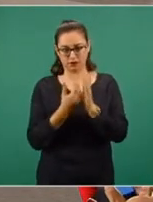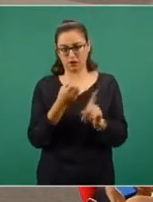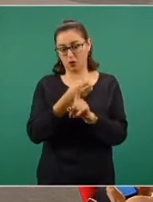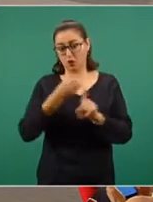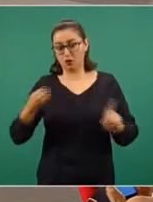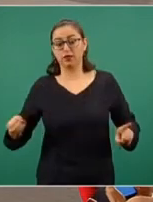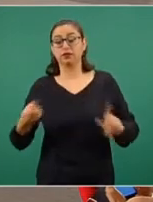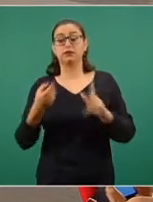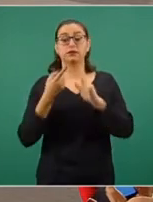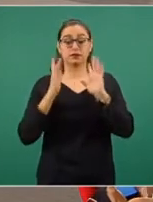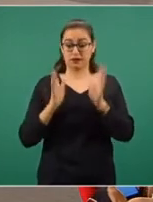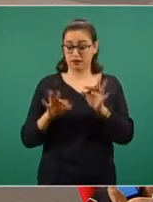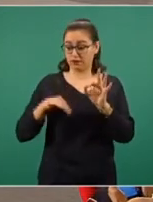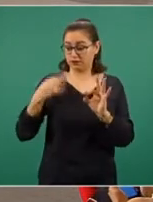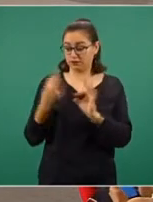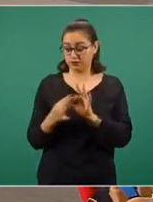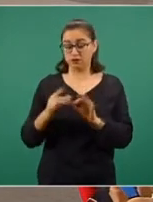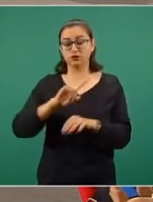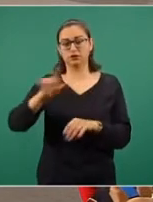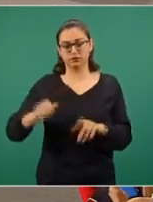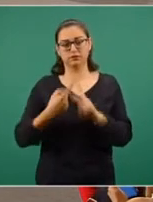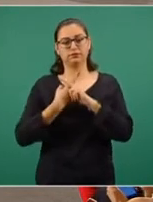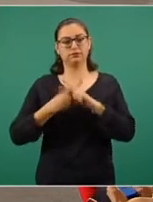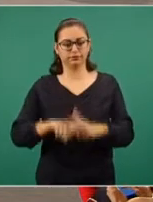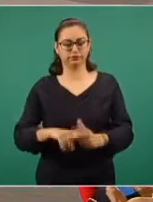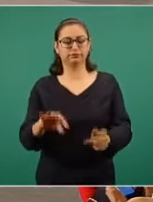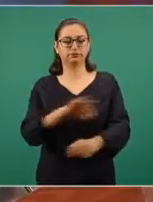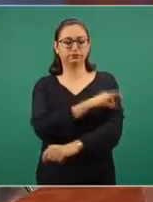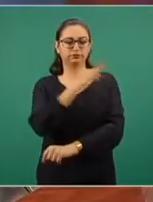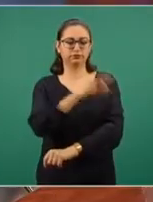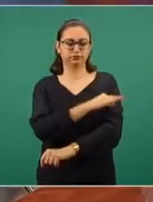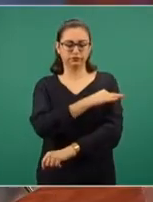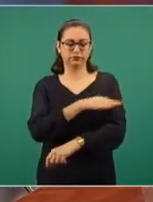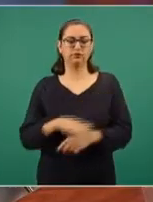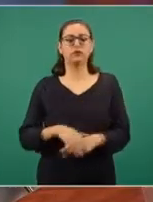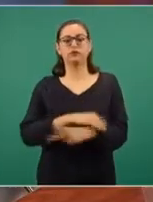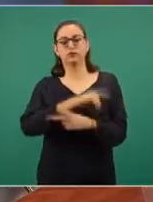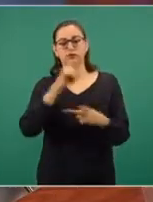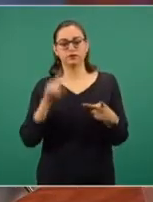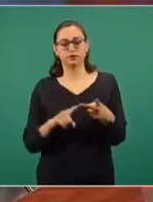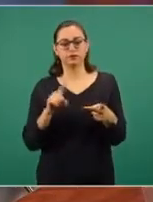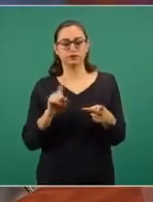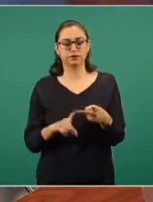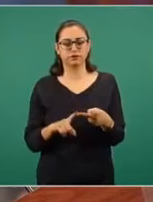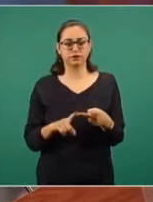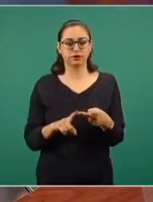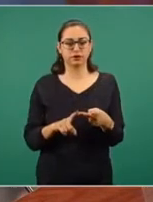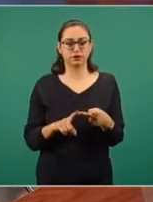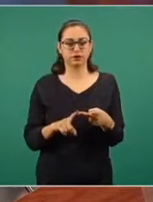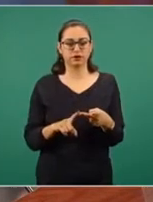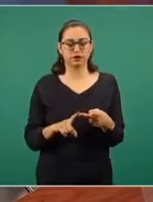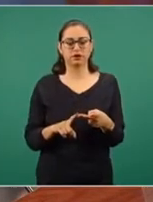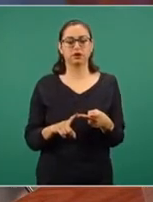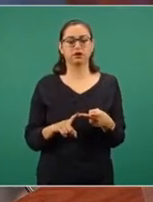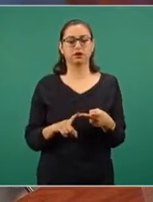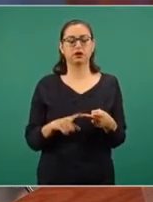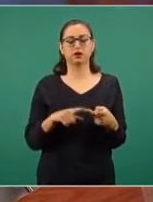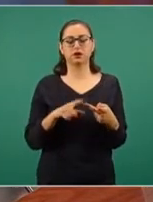de vacunación ya se cuente con una organización previa. En el segundo momento tenemos lo que es